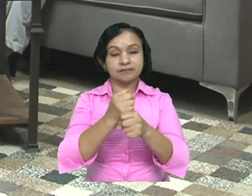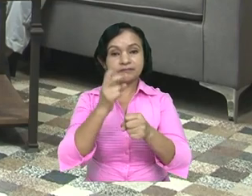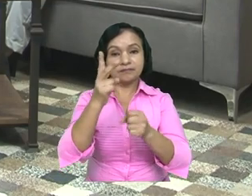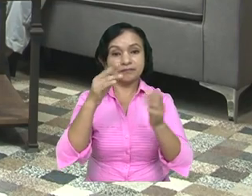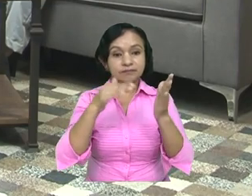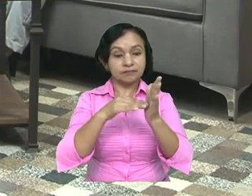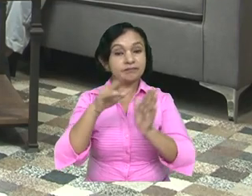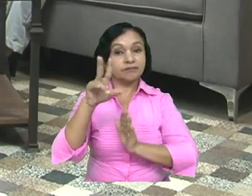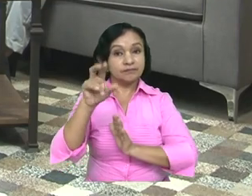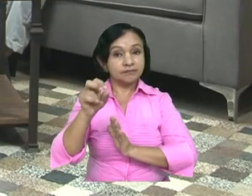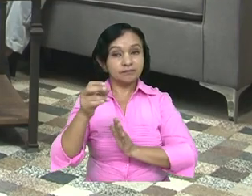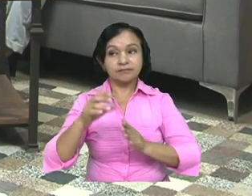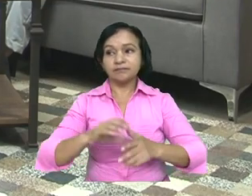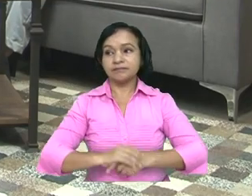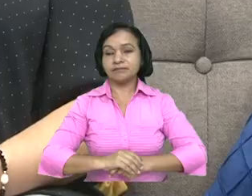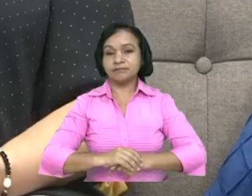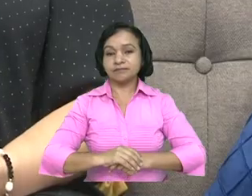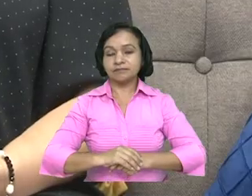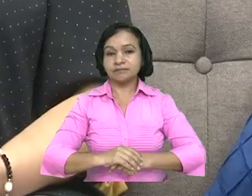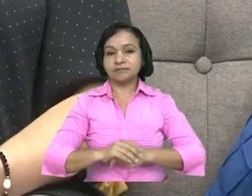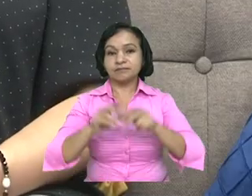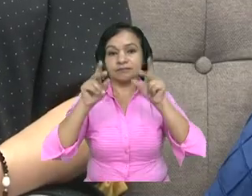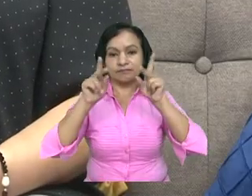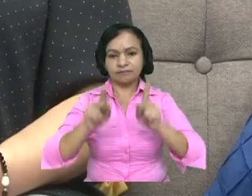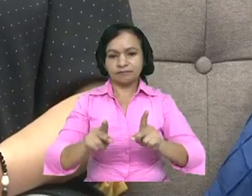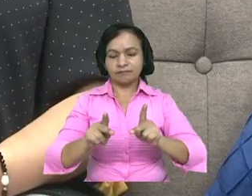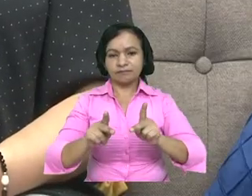Así es, como decíamos, un personal